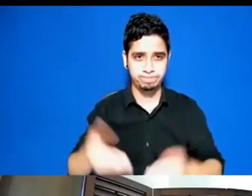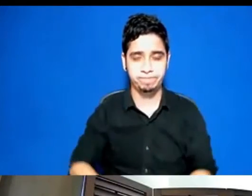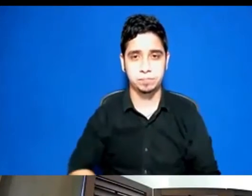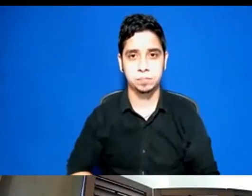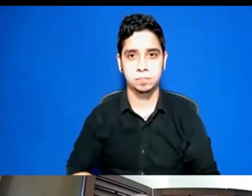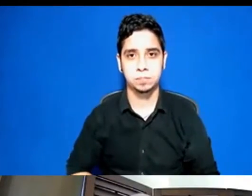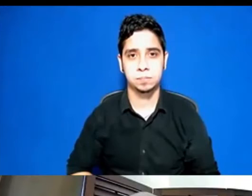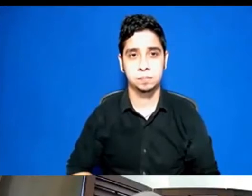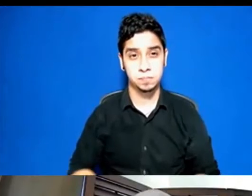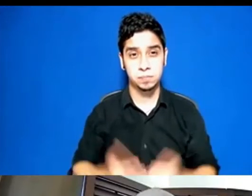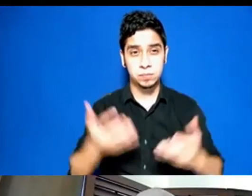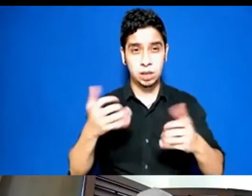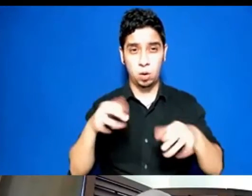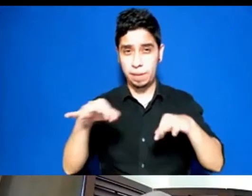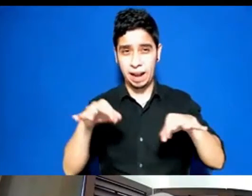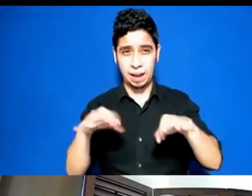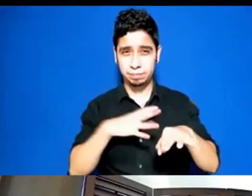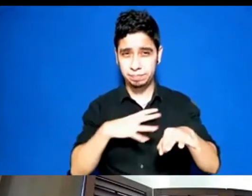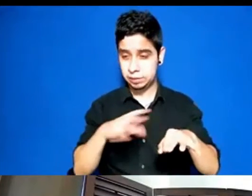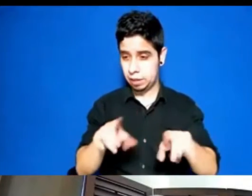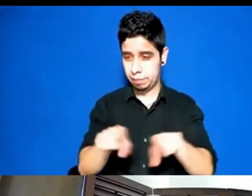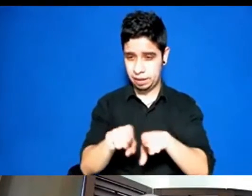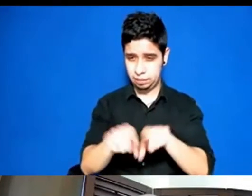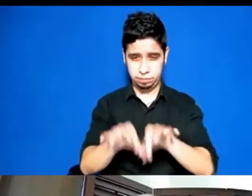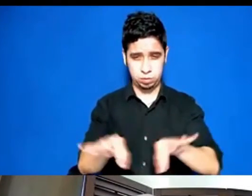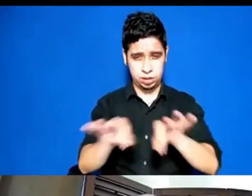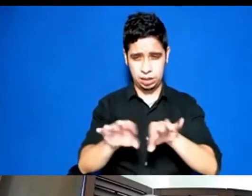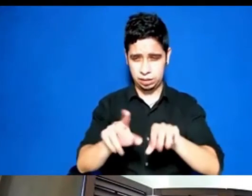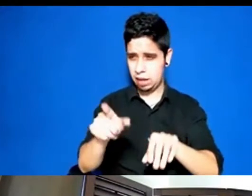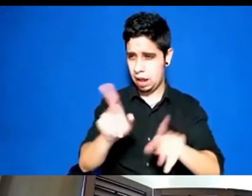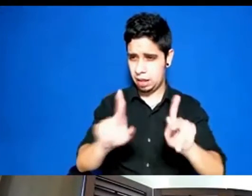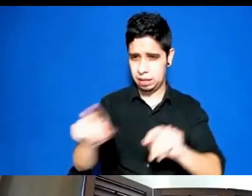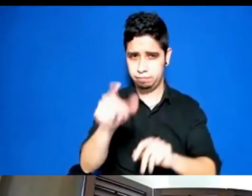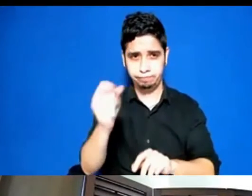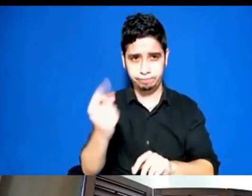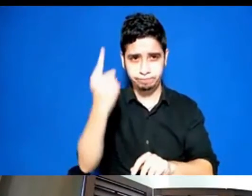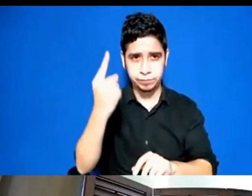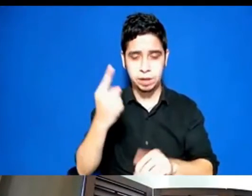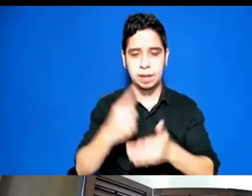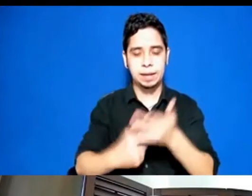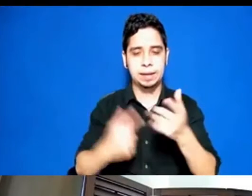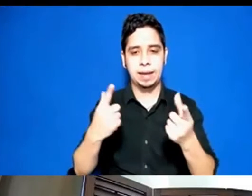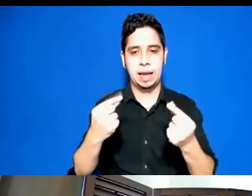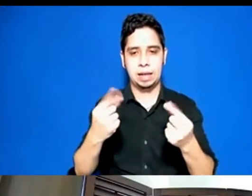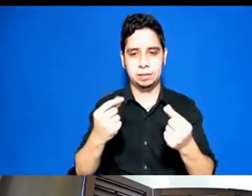para que la gente, ¿verdad?, esté clara. ¿Qué es lo que pasa con la contaminación